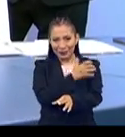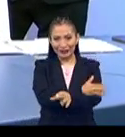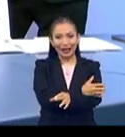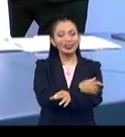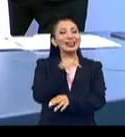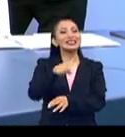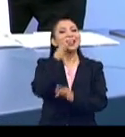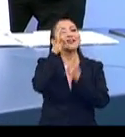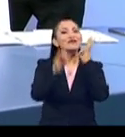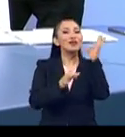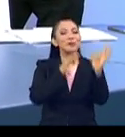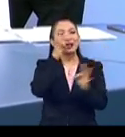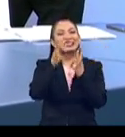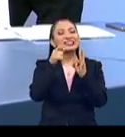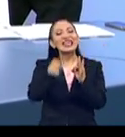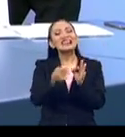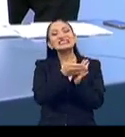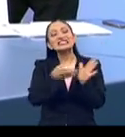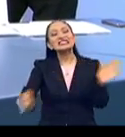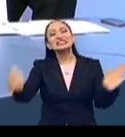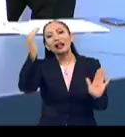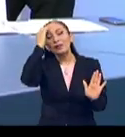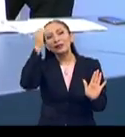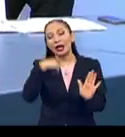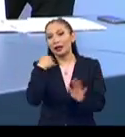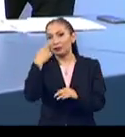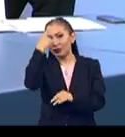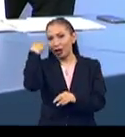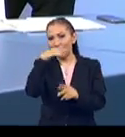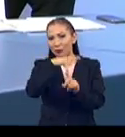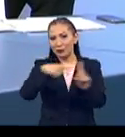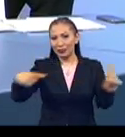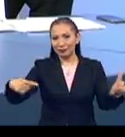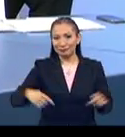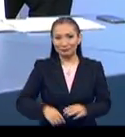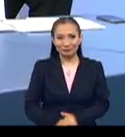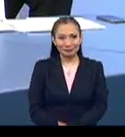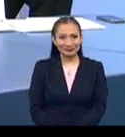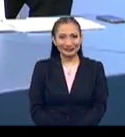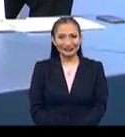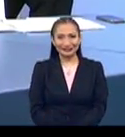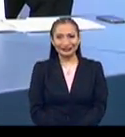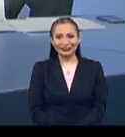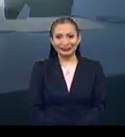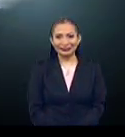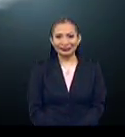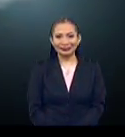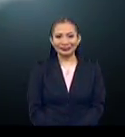acompañarnos. Esta es la información que estaremos conociendo durante la próxima hora y media.